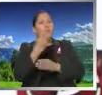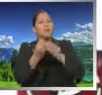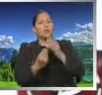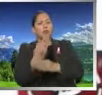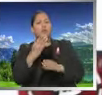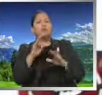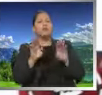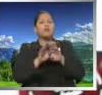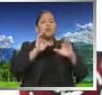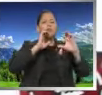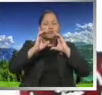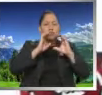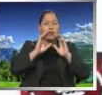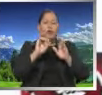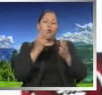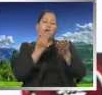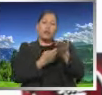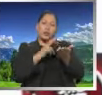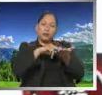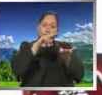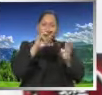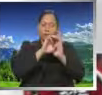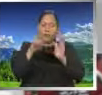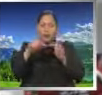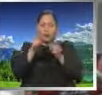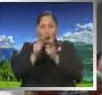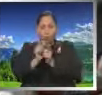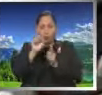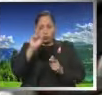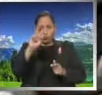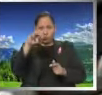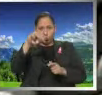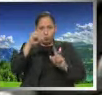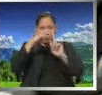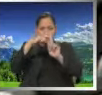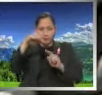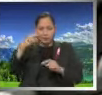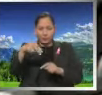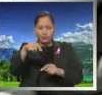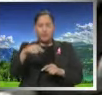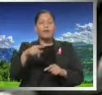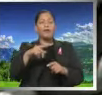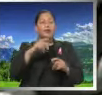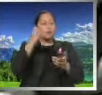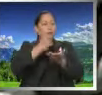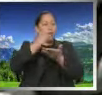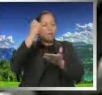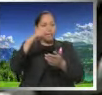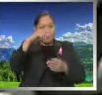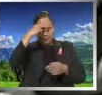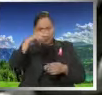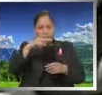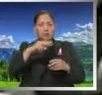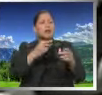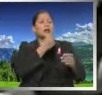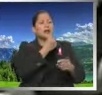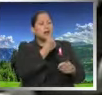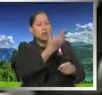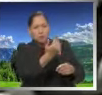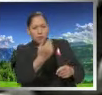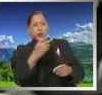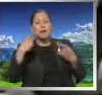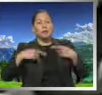de comunicación o pictóricos. Por ejemplo, el grupo Suma recupera este logo, de hecho, en México, pone a los niños,